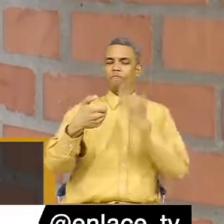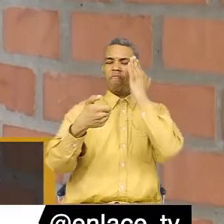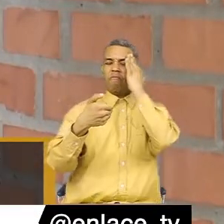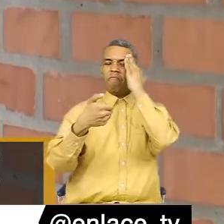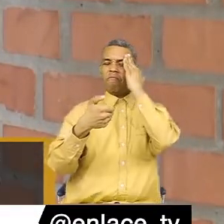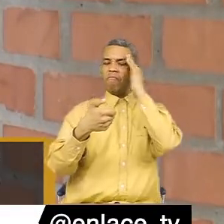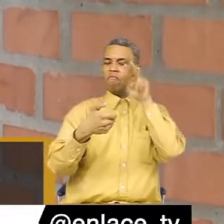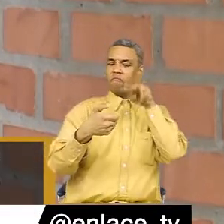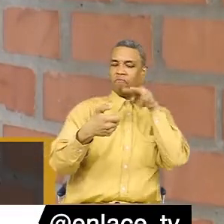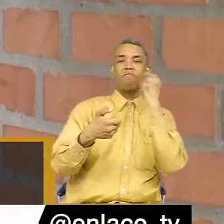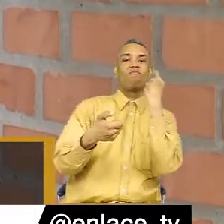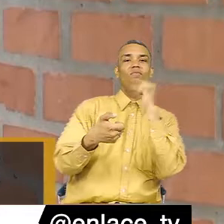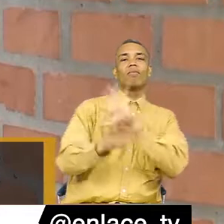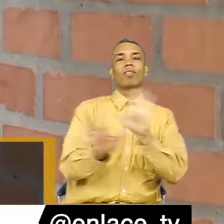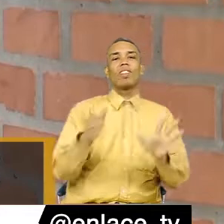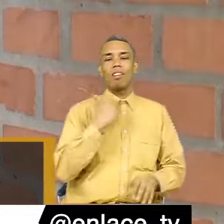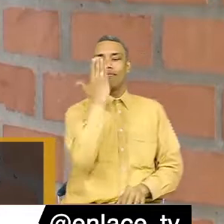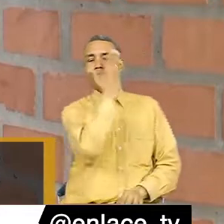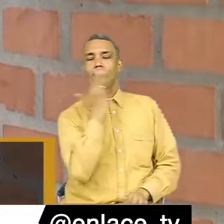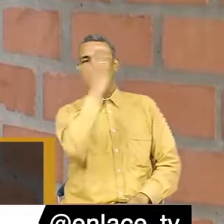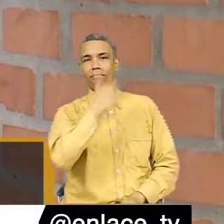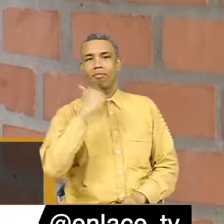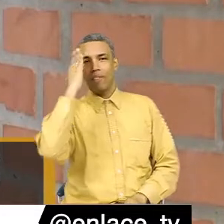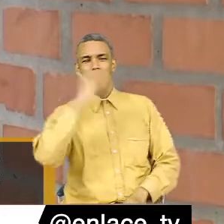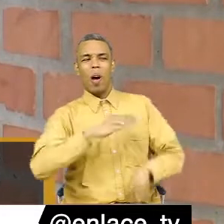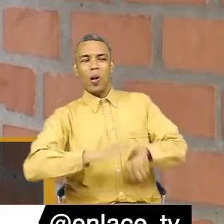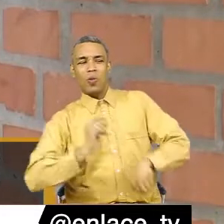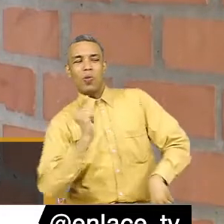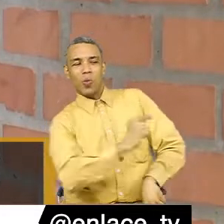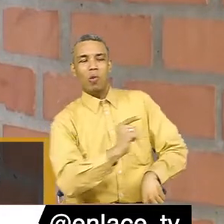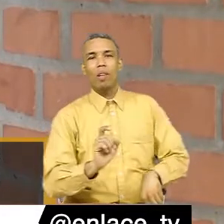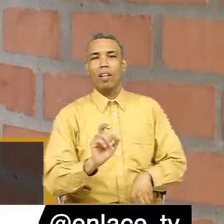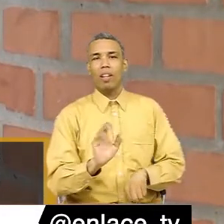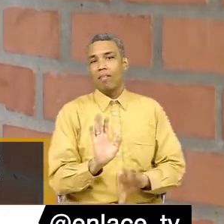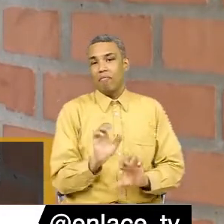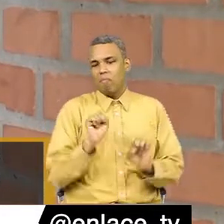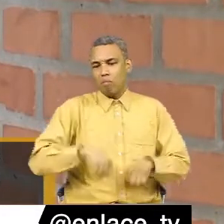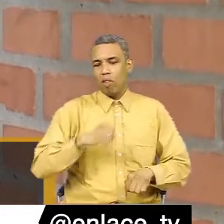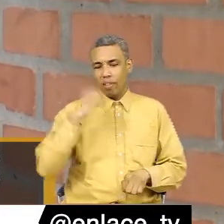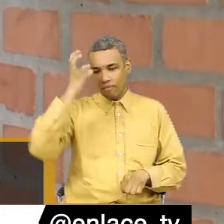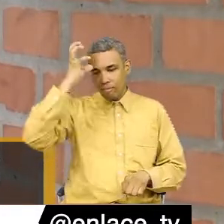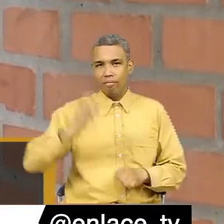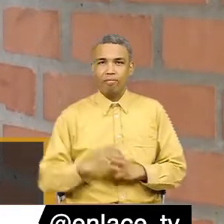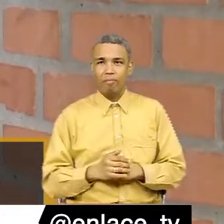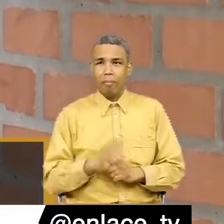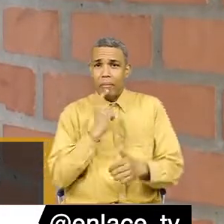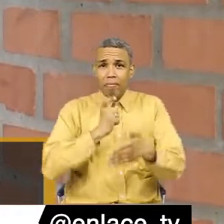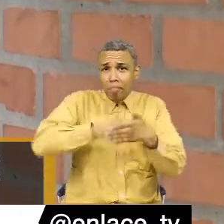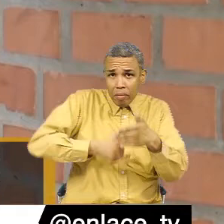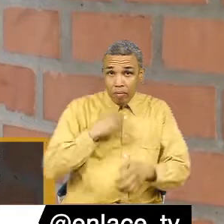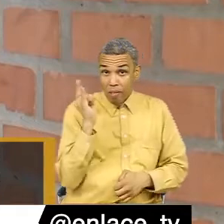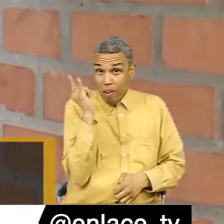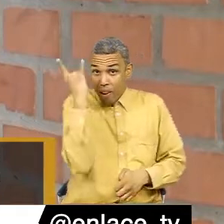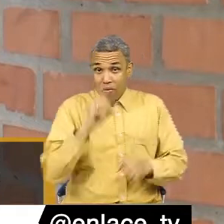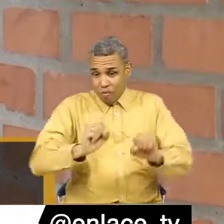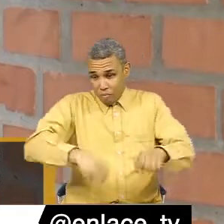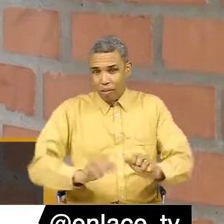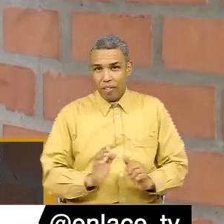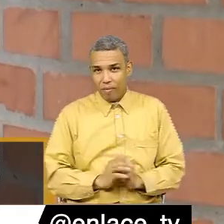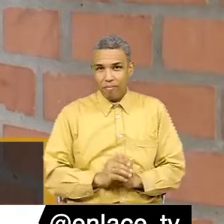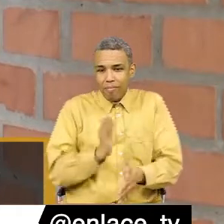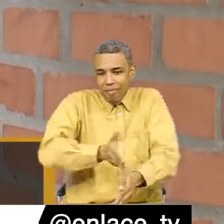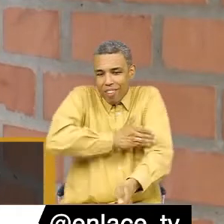de hacer pruebas de alcoholemia, de hacer los procedimientos de elaboración de comparendos, de hacer cualquier